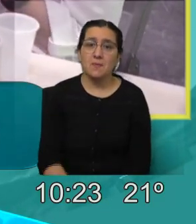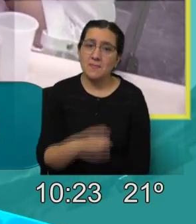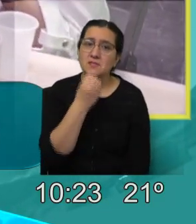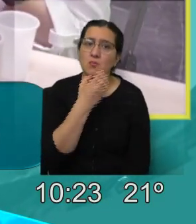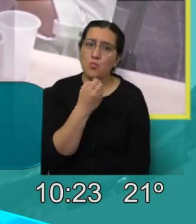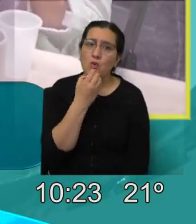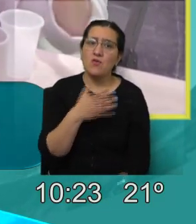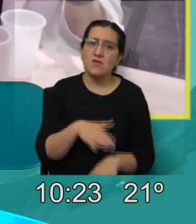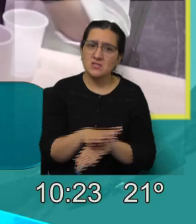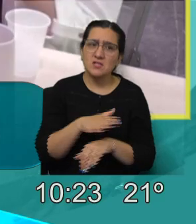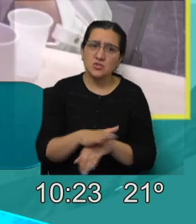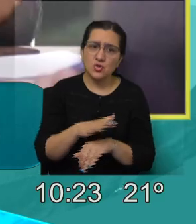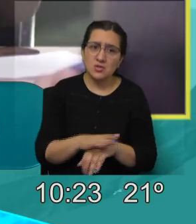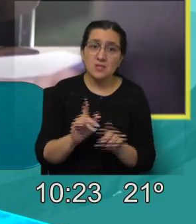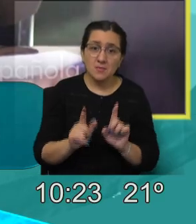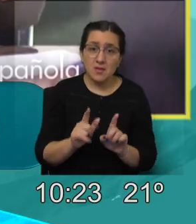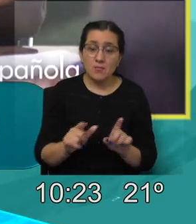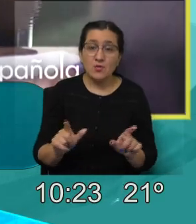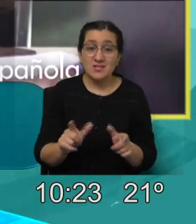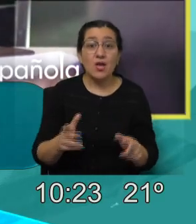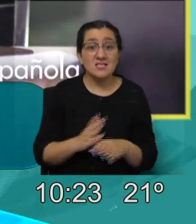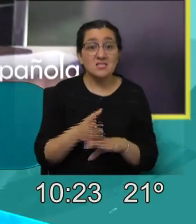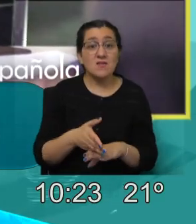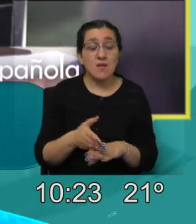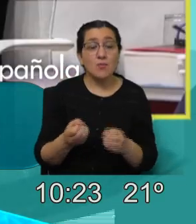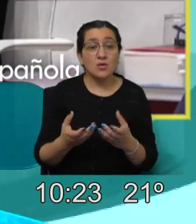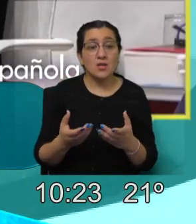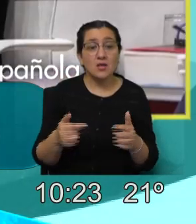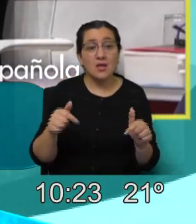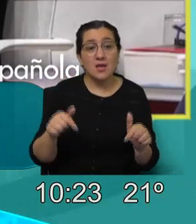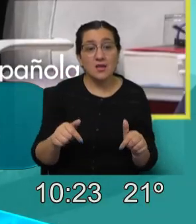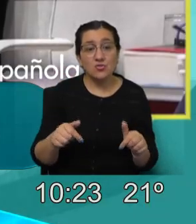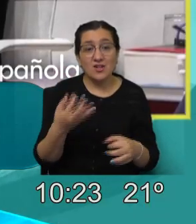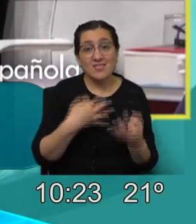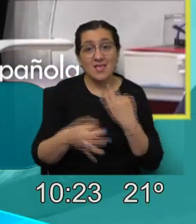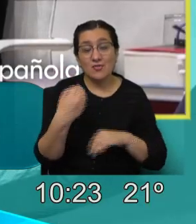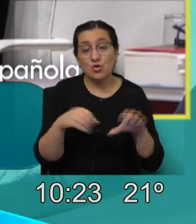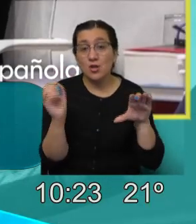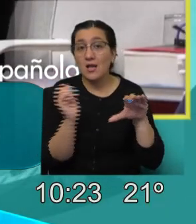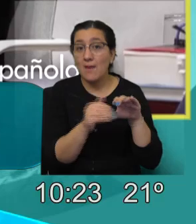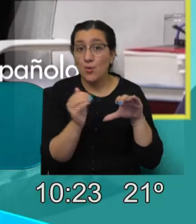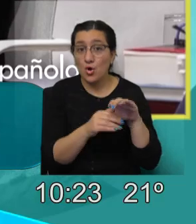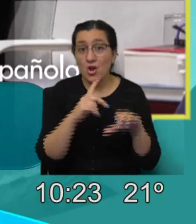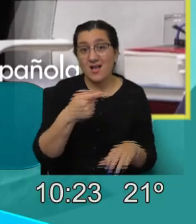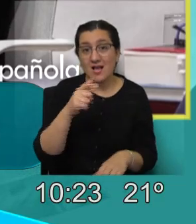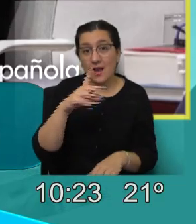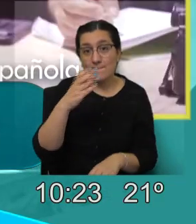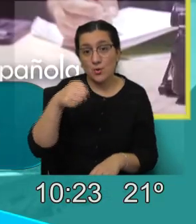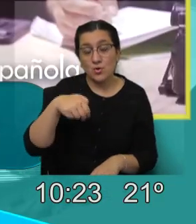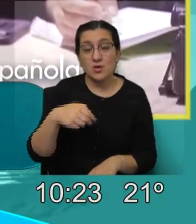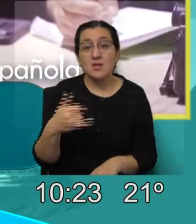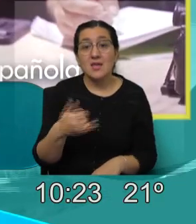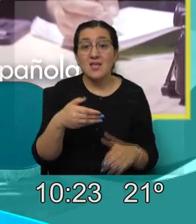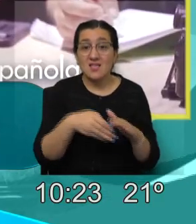nosotros. Felicitaciones por el teatro y felicitaciones también por hacerlo accesible, porque esto va a ser en el teatro El Galpón y hay entradas por socio